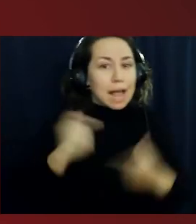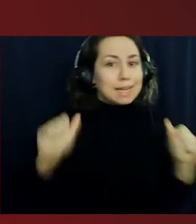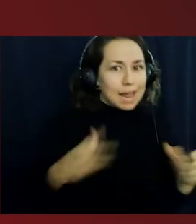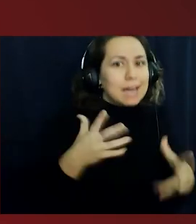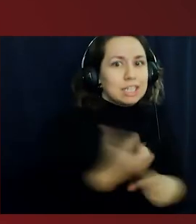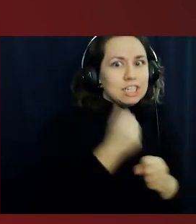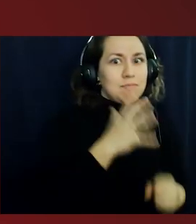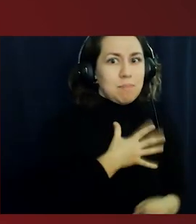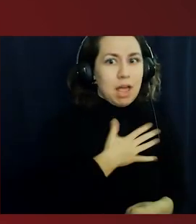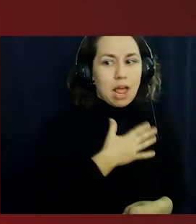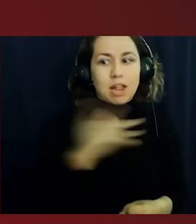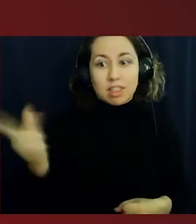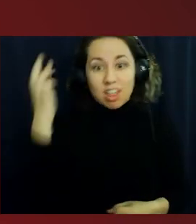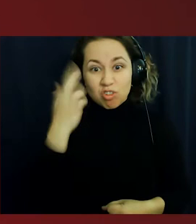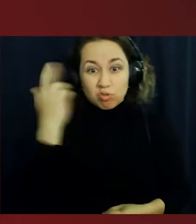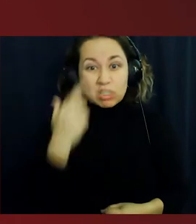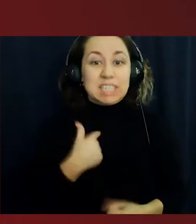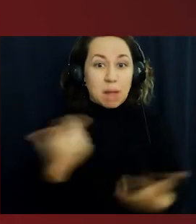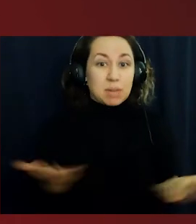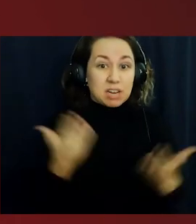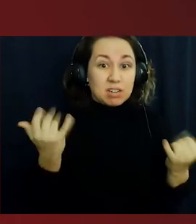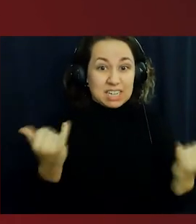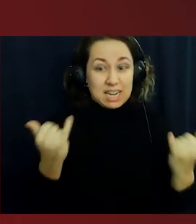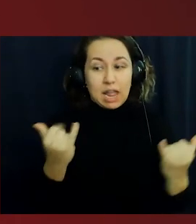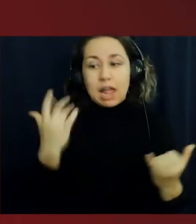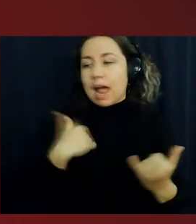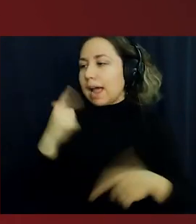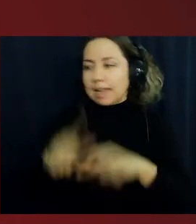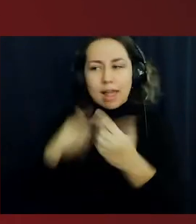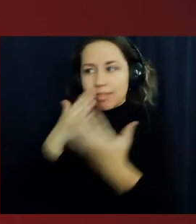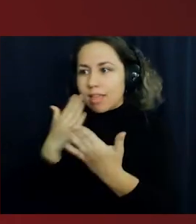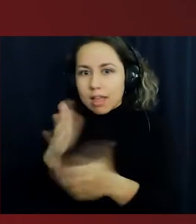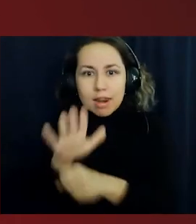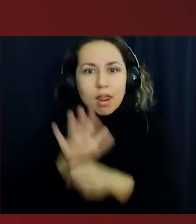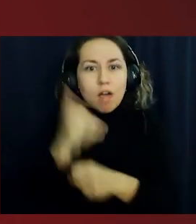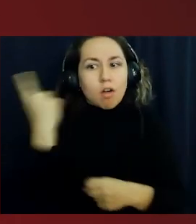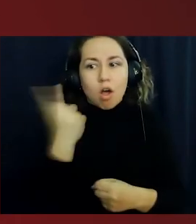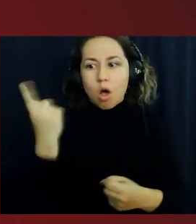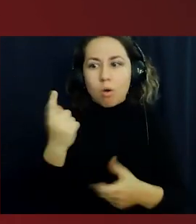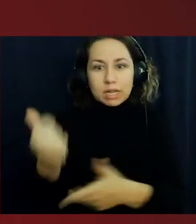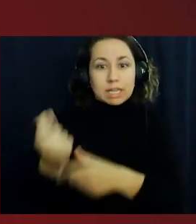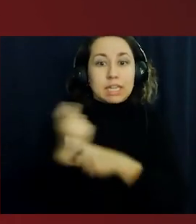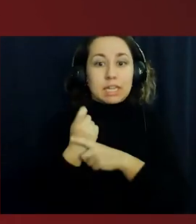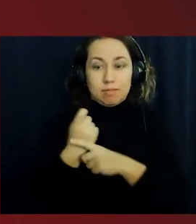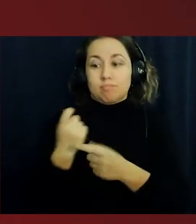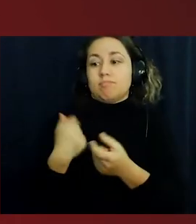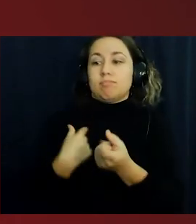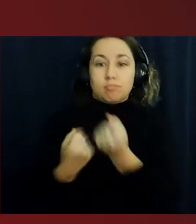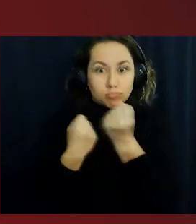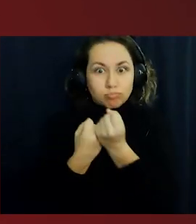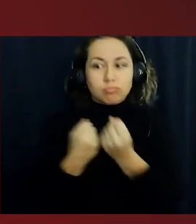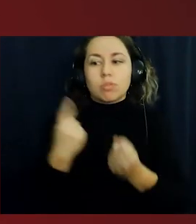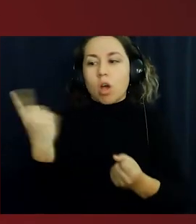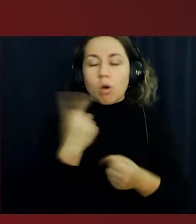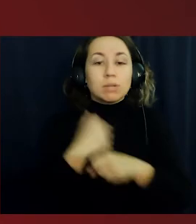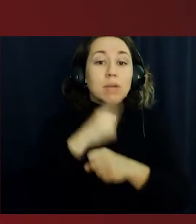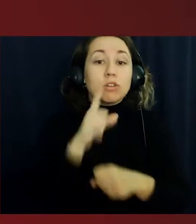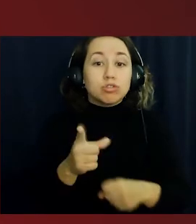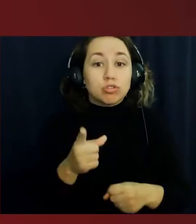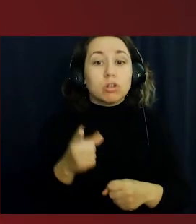sacrificado mucho y dejado a un lado su sueño para que yo logre el mío. No les puedo agradecer lo suficiente por darme el apoyo incondicional y